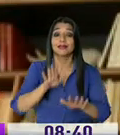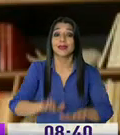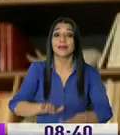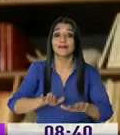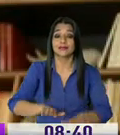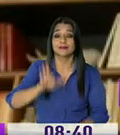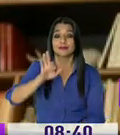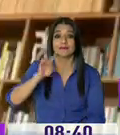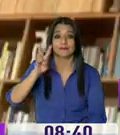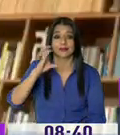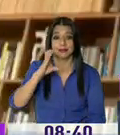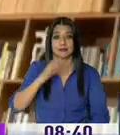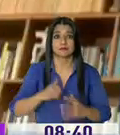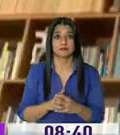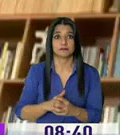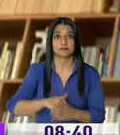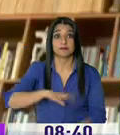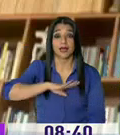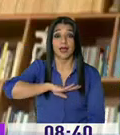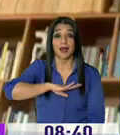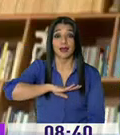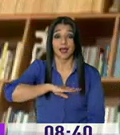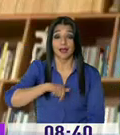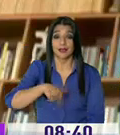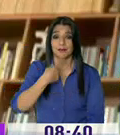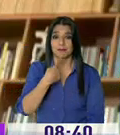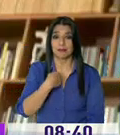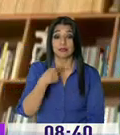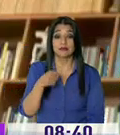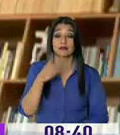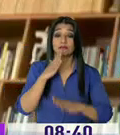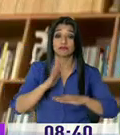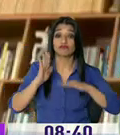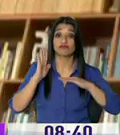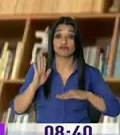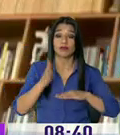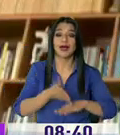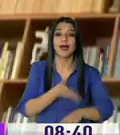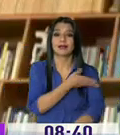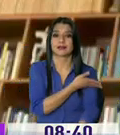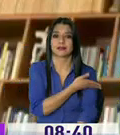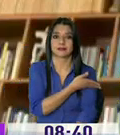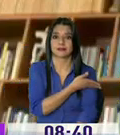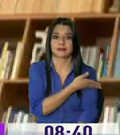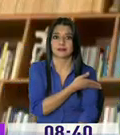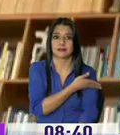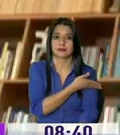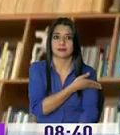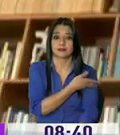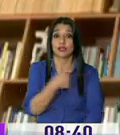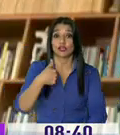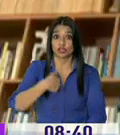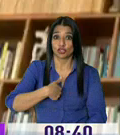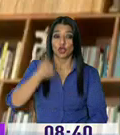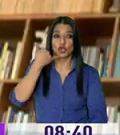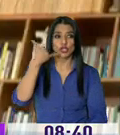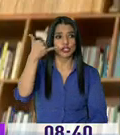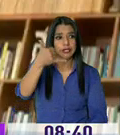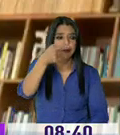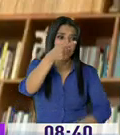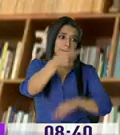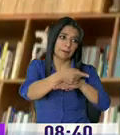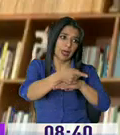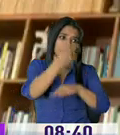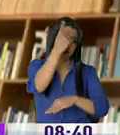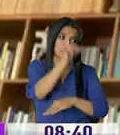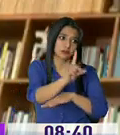de comunicación. Lo que el alcalde me dijo es que él se había comprometido anteriormente ya, no fue que yo le llamé y él